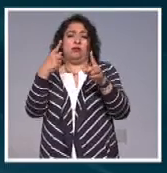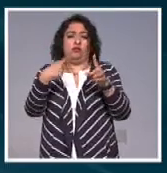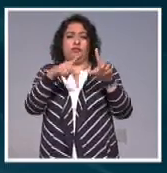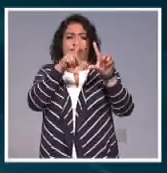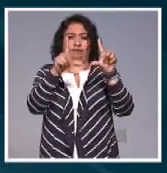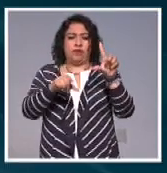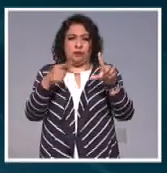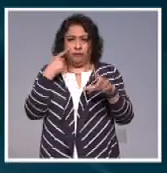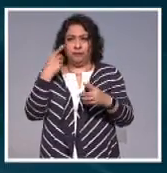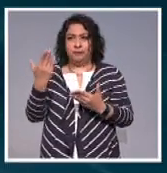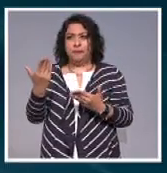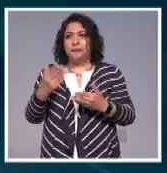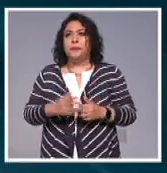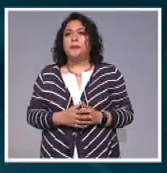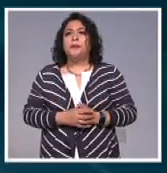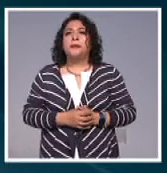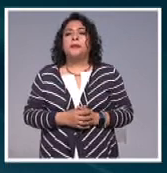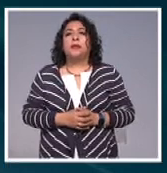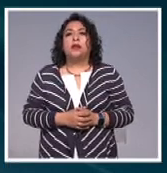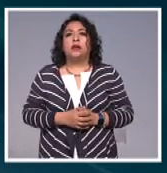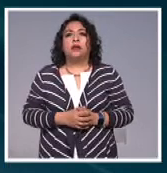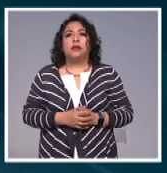país.